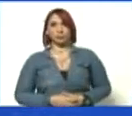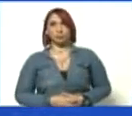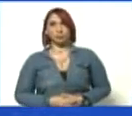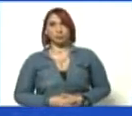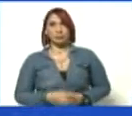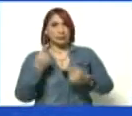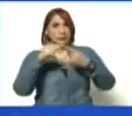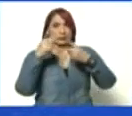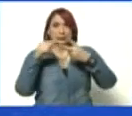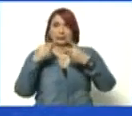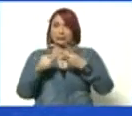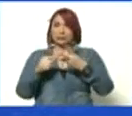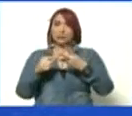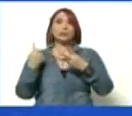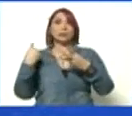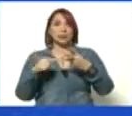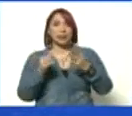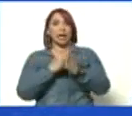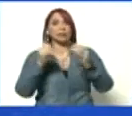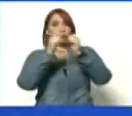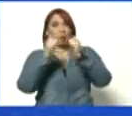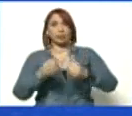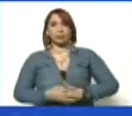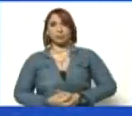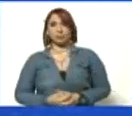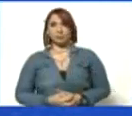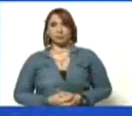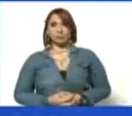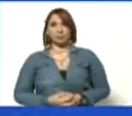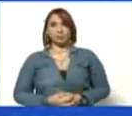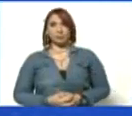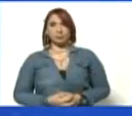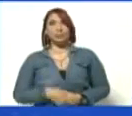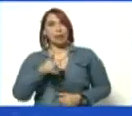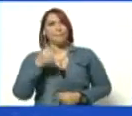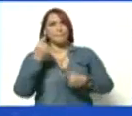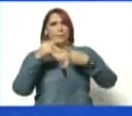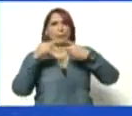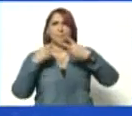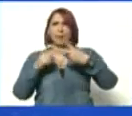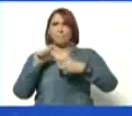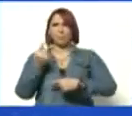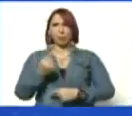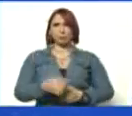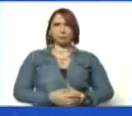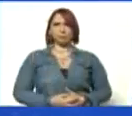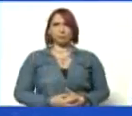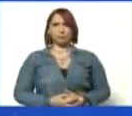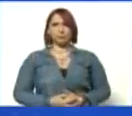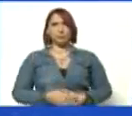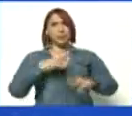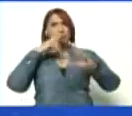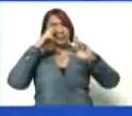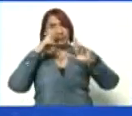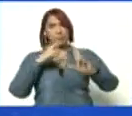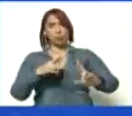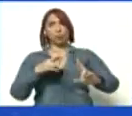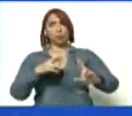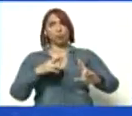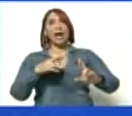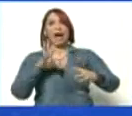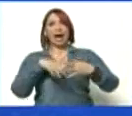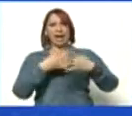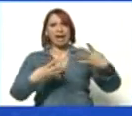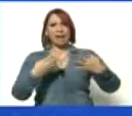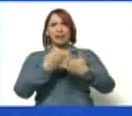de carreras que tienen allá en el estado de Anzoátegui son de carreras priorizadas, que responden justamente a la agenda económica bolivariana.